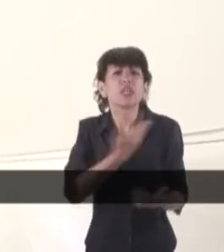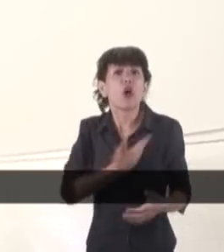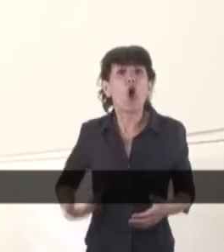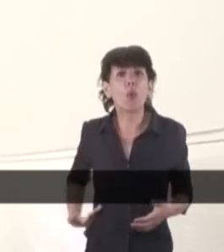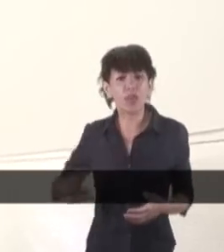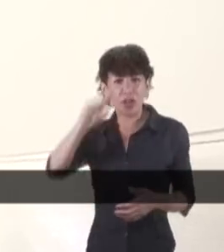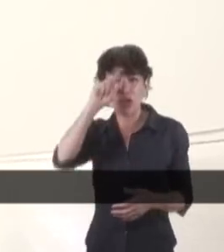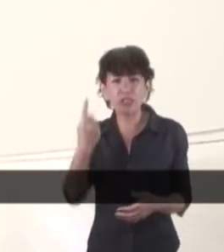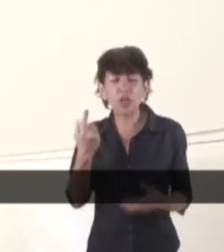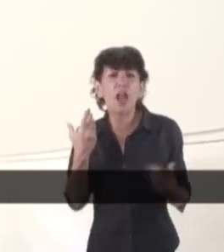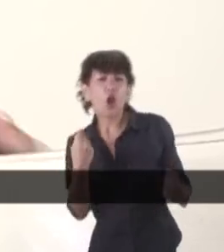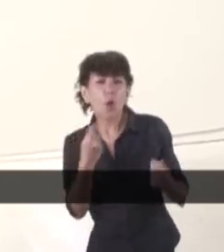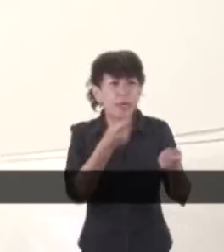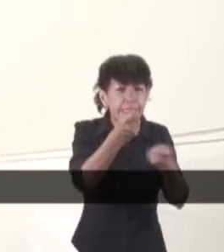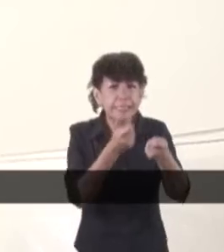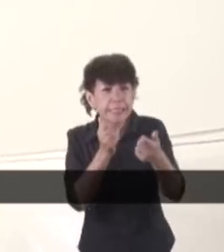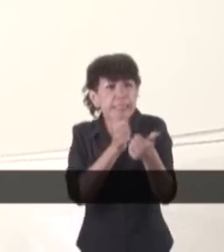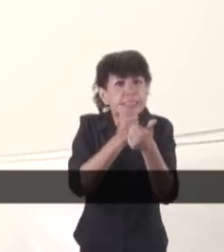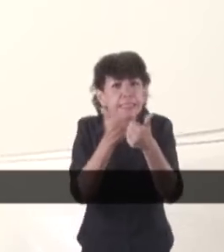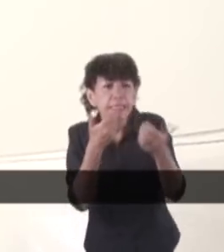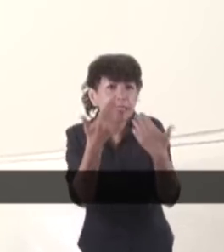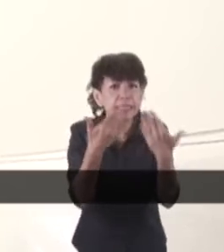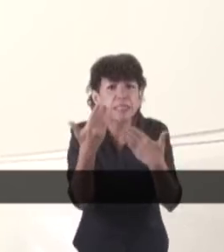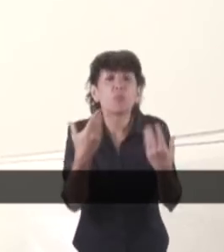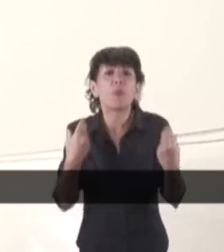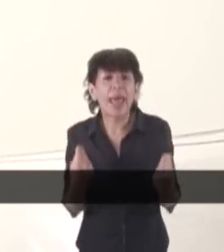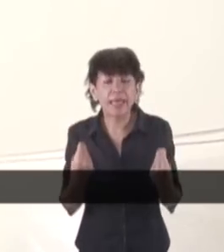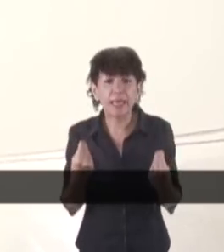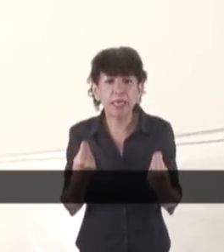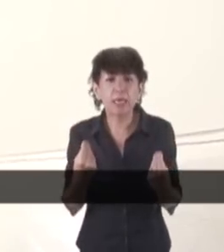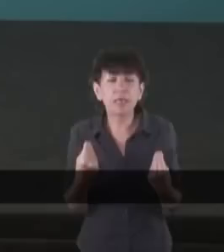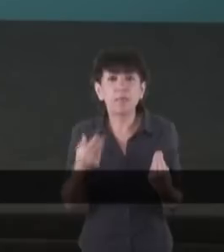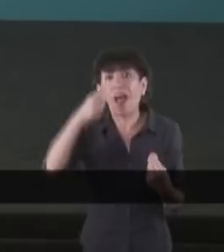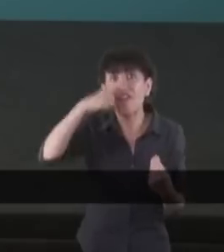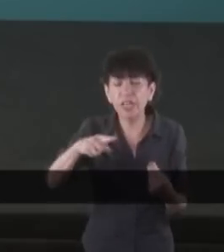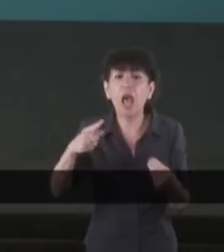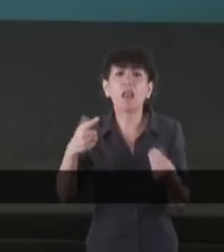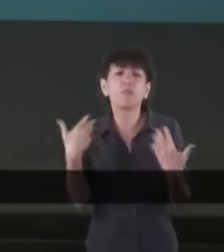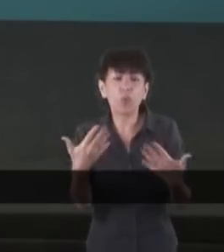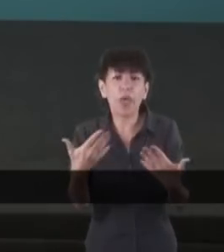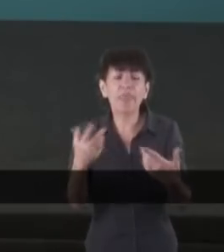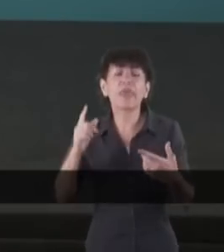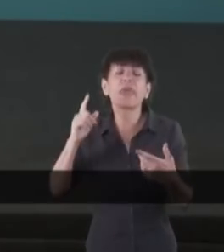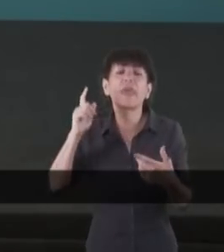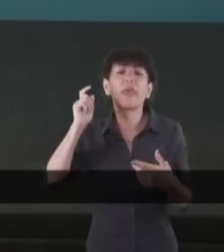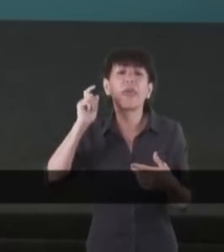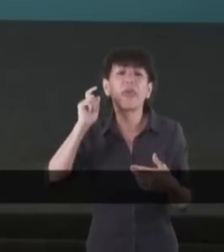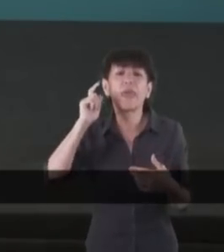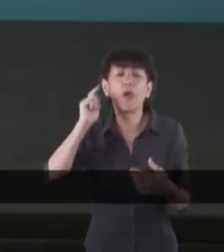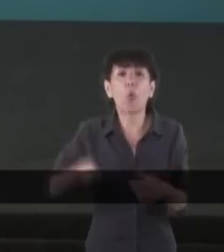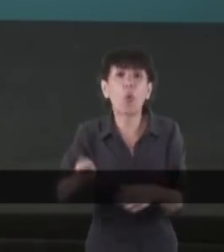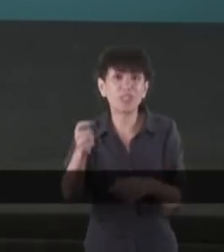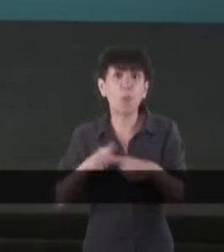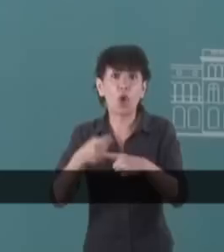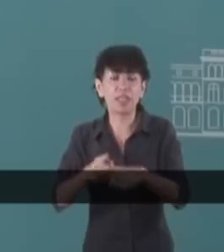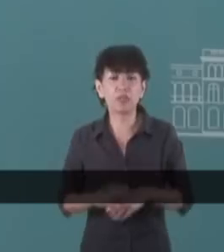gobierno para poder confluir en lo que va a ser seguramente el juicio político. Gracias. Mire, ese gobierno es